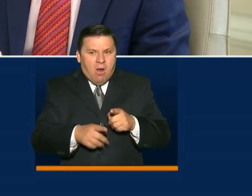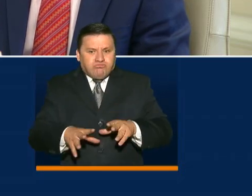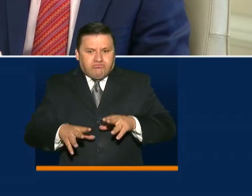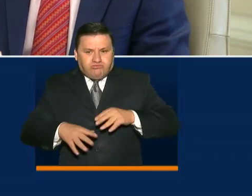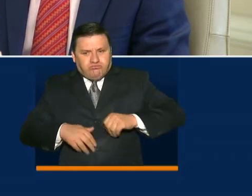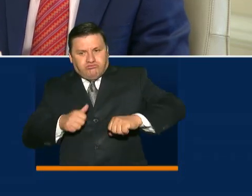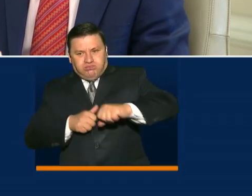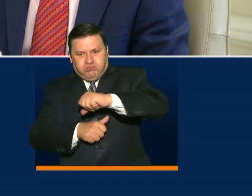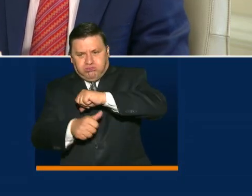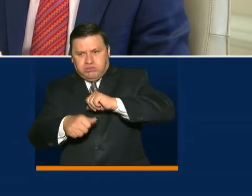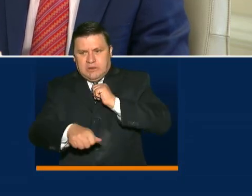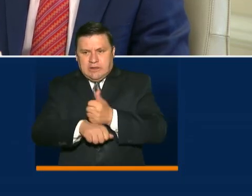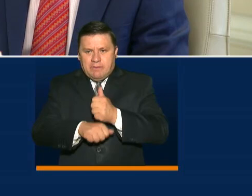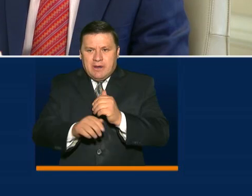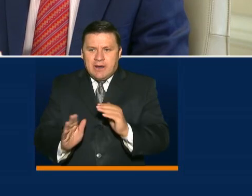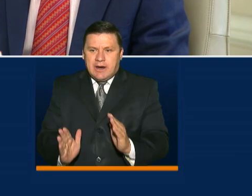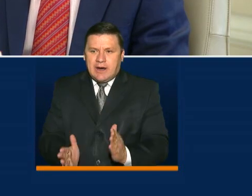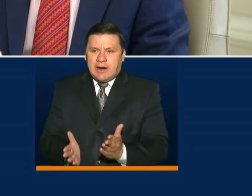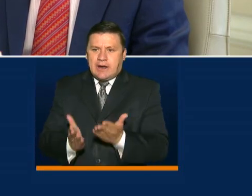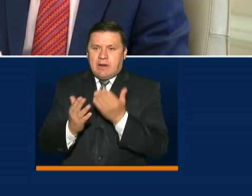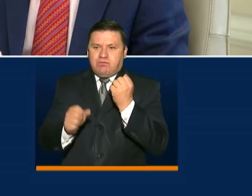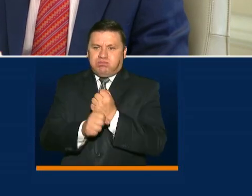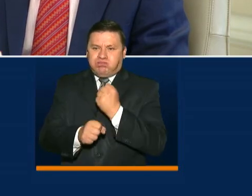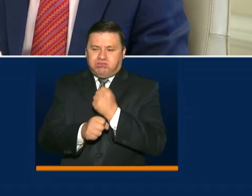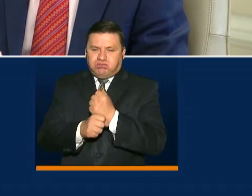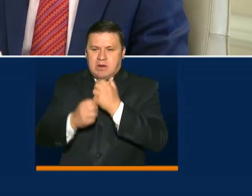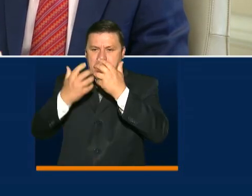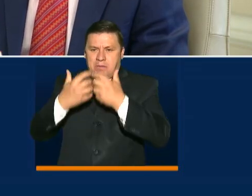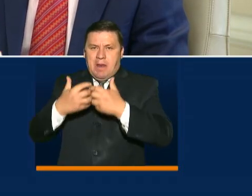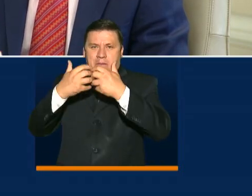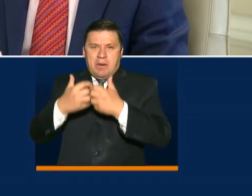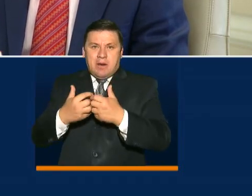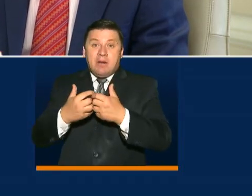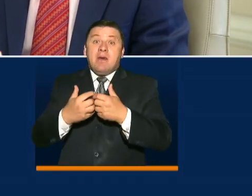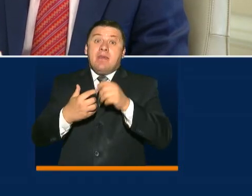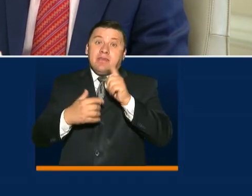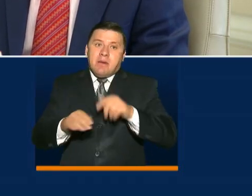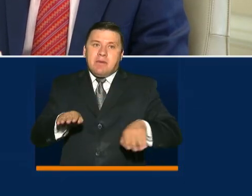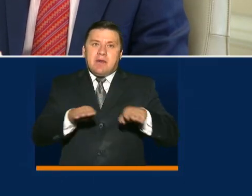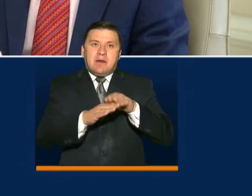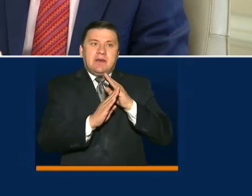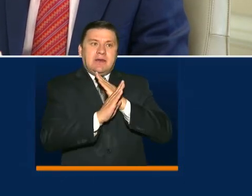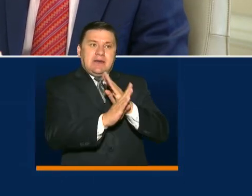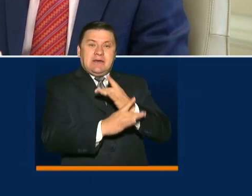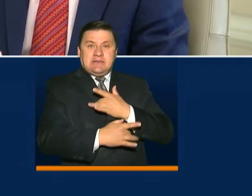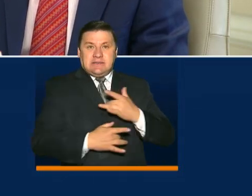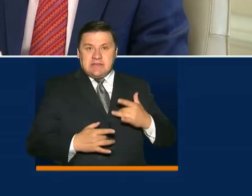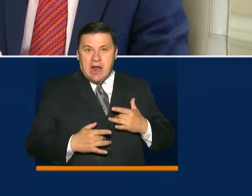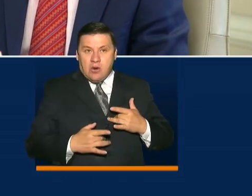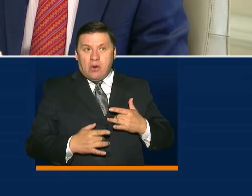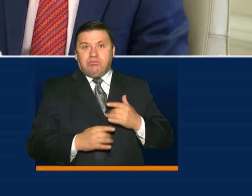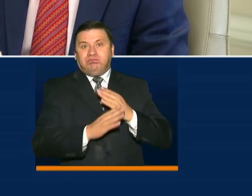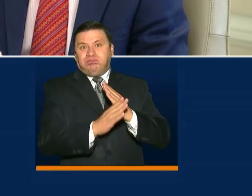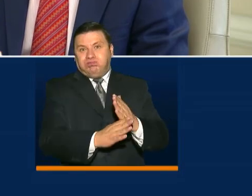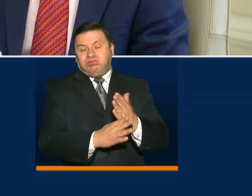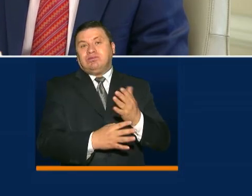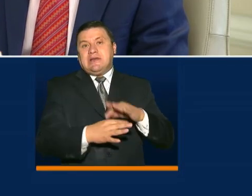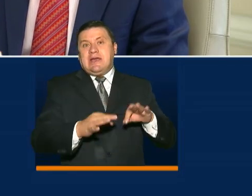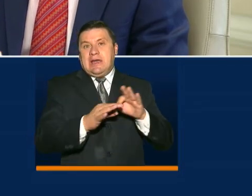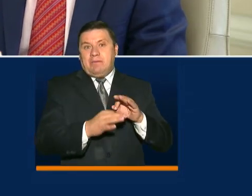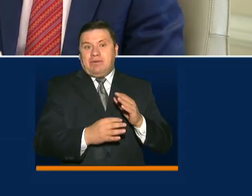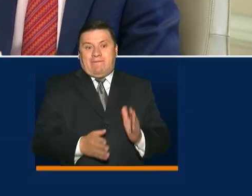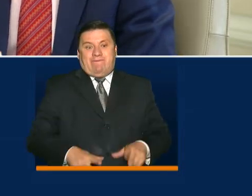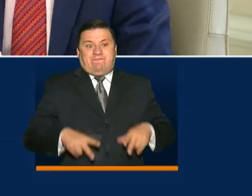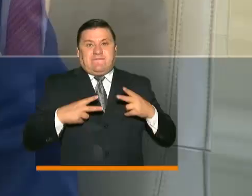asumiendo la tarea de recuperar vida productiva, pero también protegiendo la salud, la vida de sus empleados y de la comunidad en general.